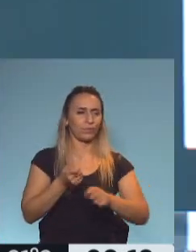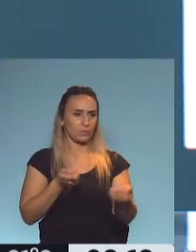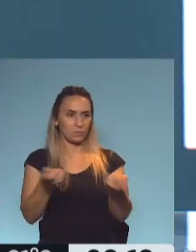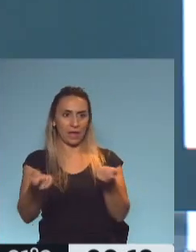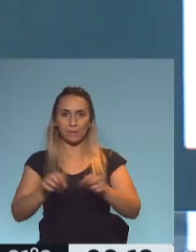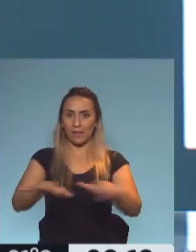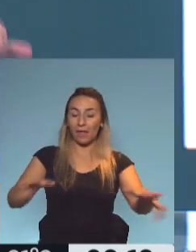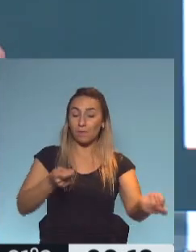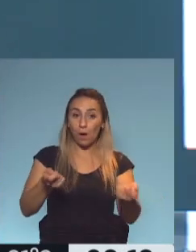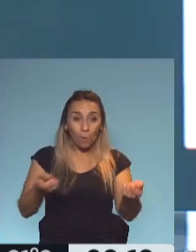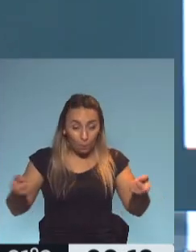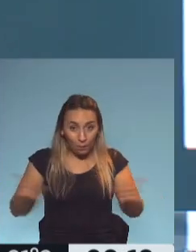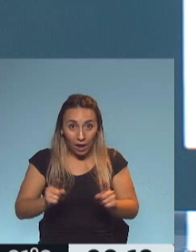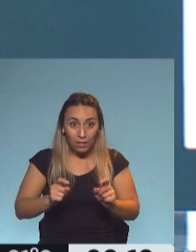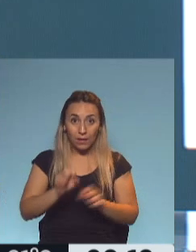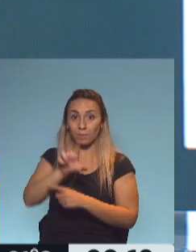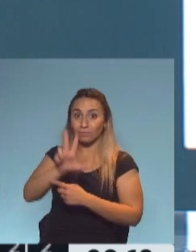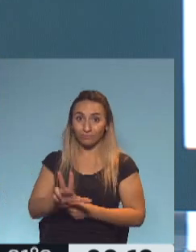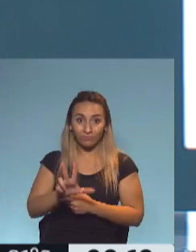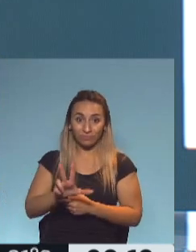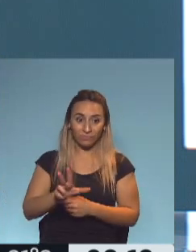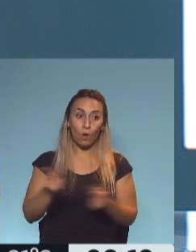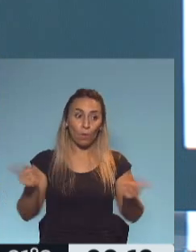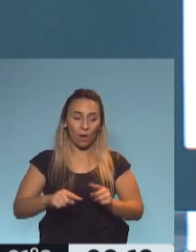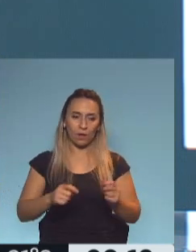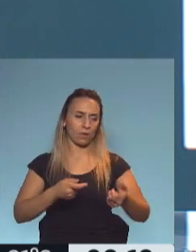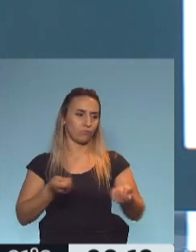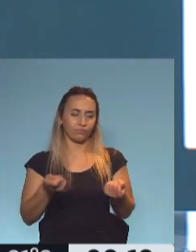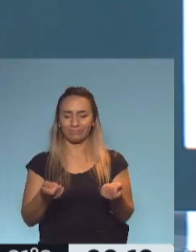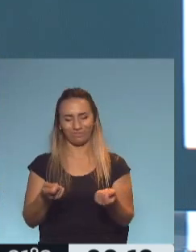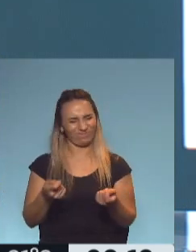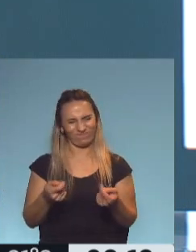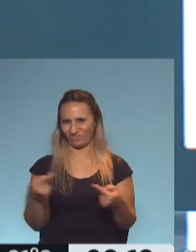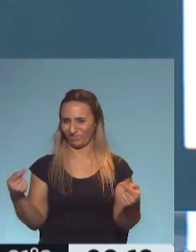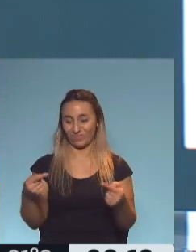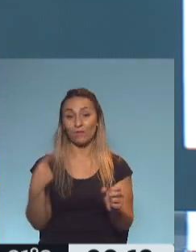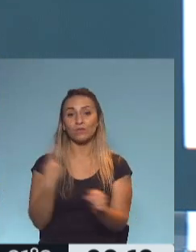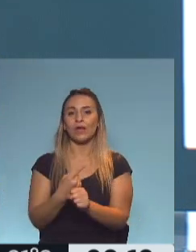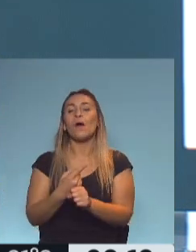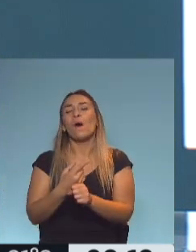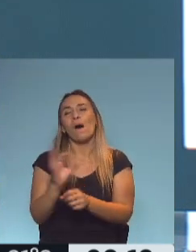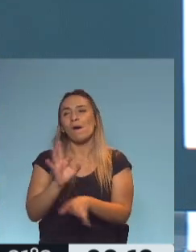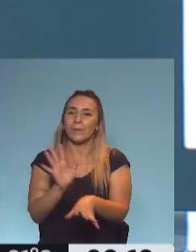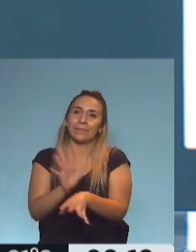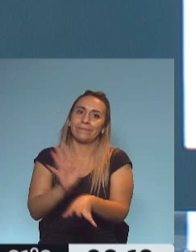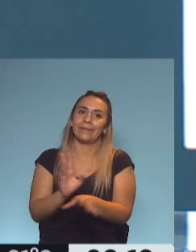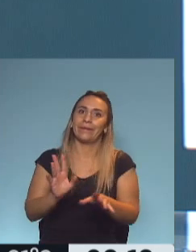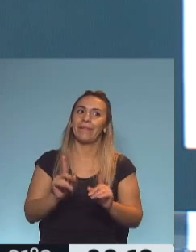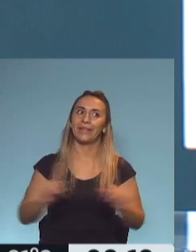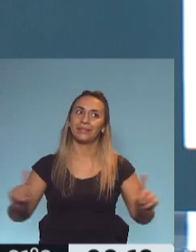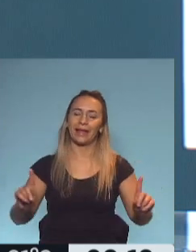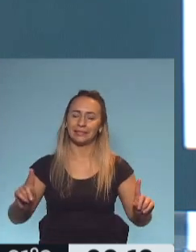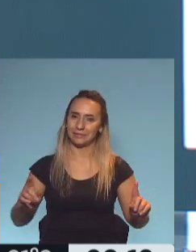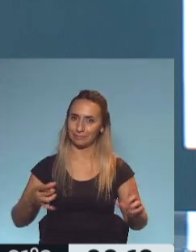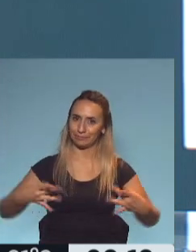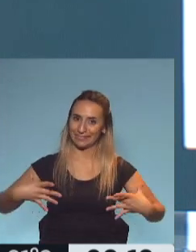parece inviable. O con mucha distancia social. O con mucha, que puede ser entre distritos incluso, o puede ser kilométrica la distancia social. Y vos, Fel,